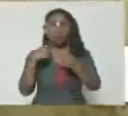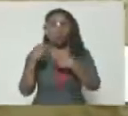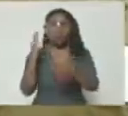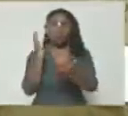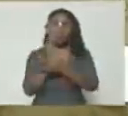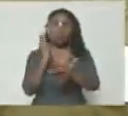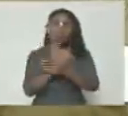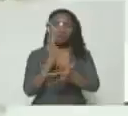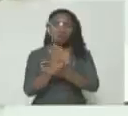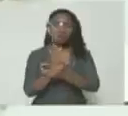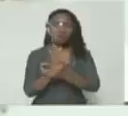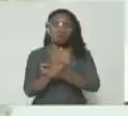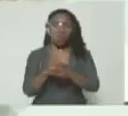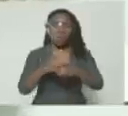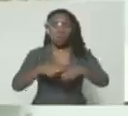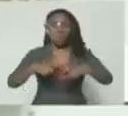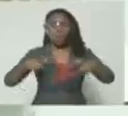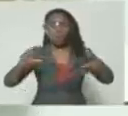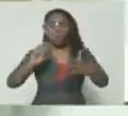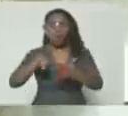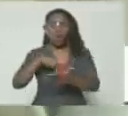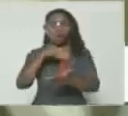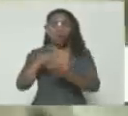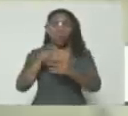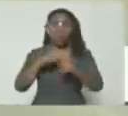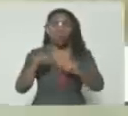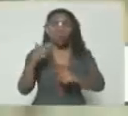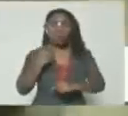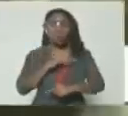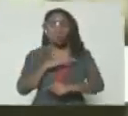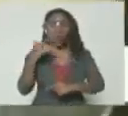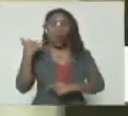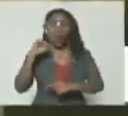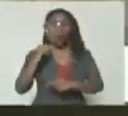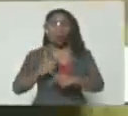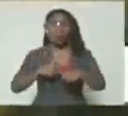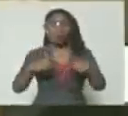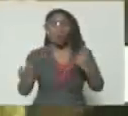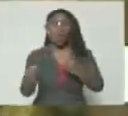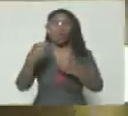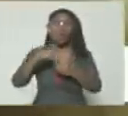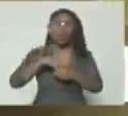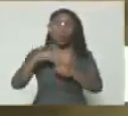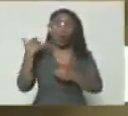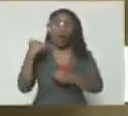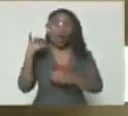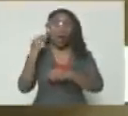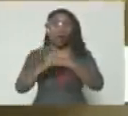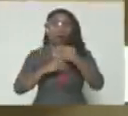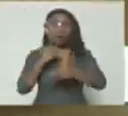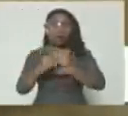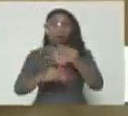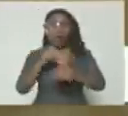constantemente al rebaño nacional. Pero nosotros tenemos un consumo interno que oscila